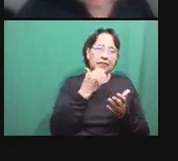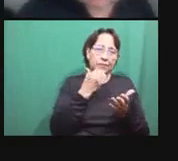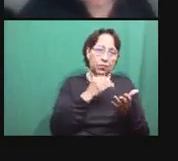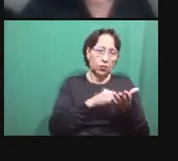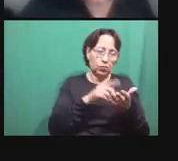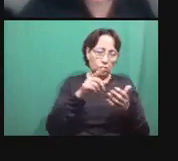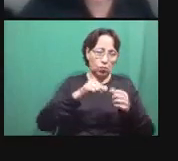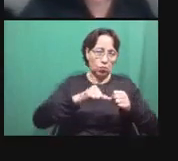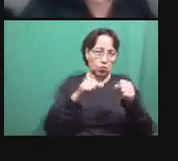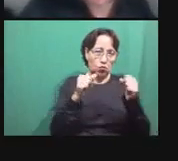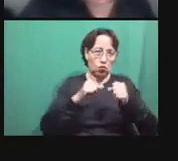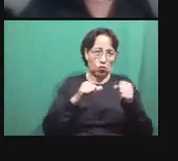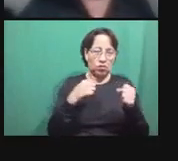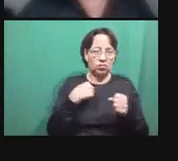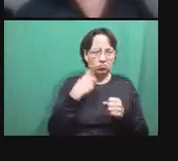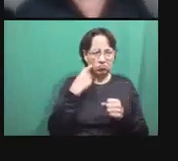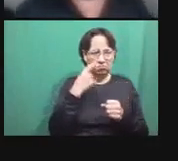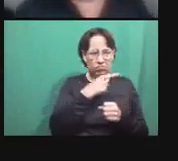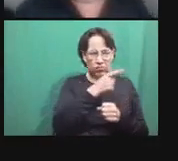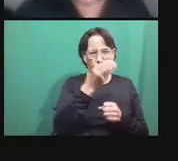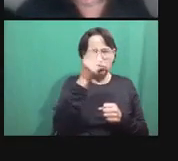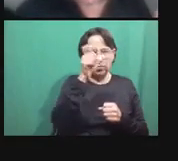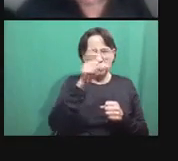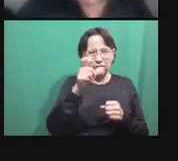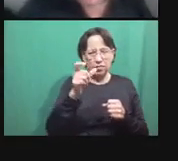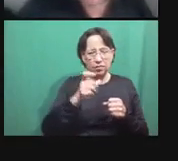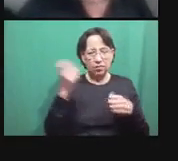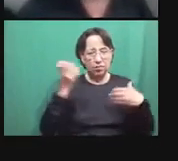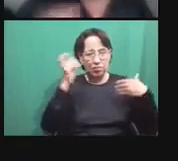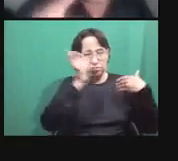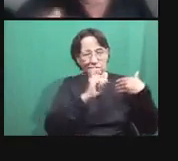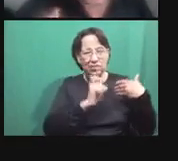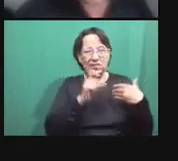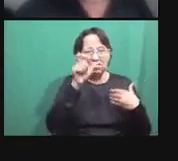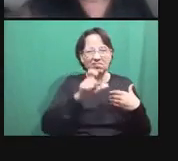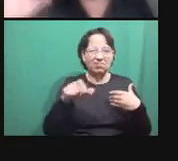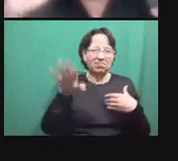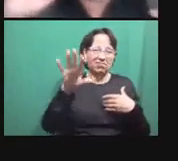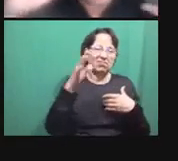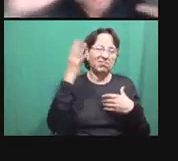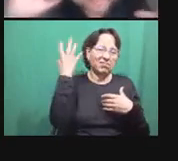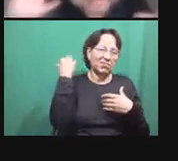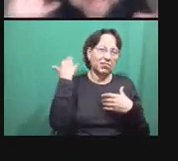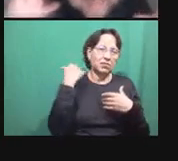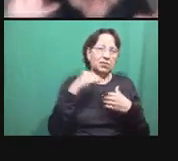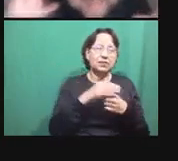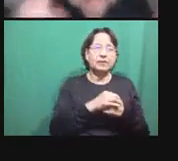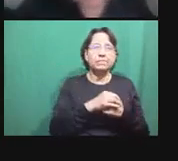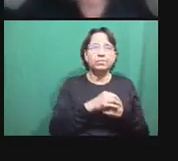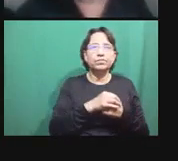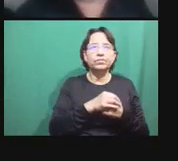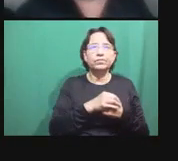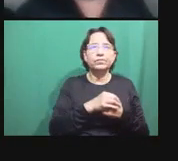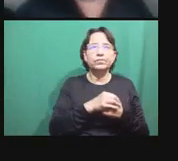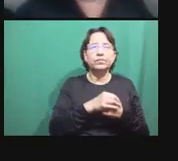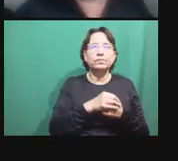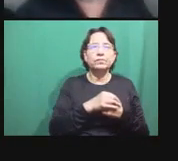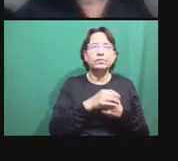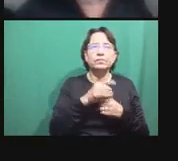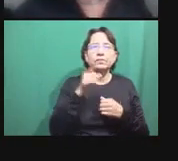que hemos conocido de estos grafiteros, ya hace unos años intervinieron, estas